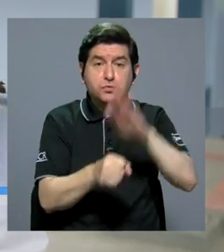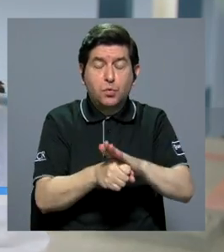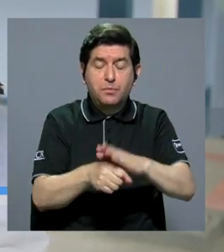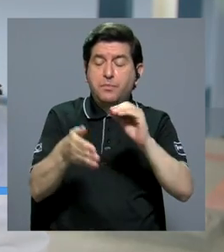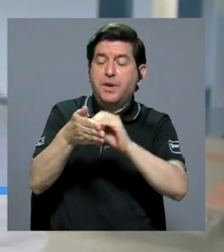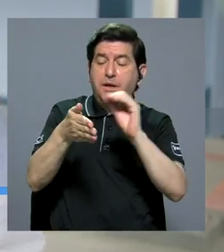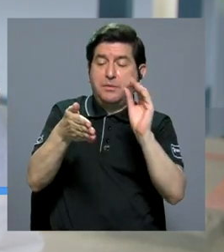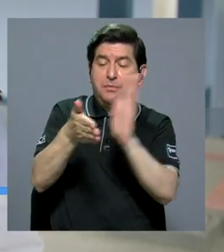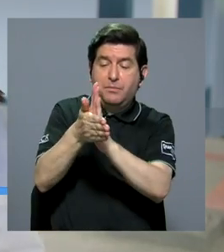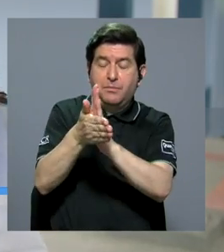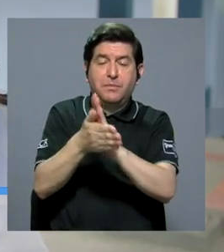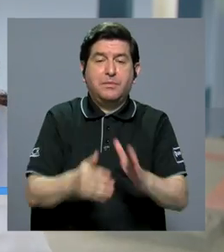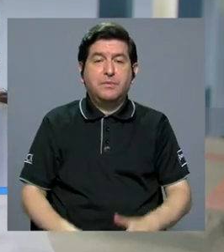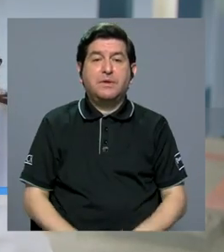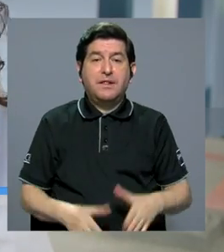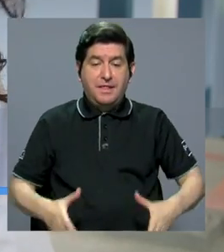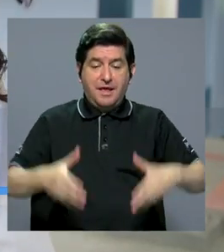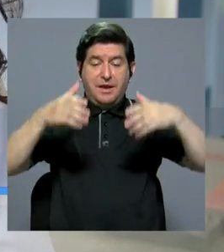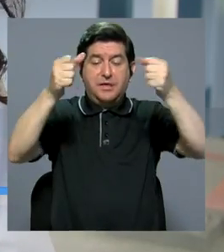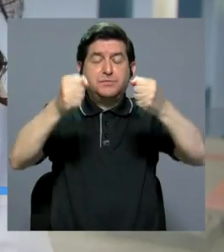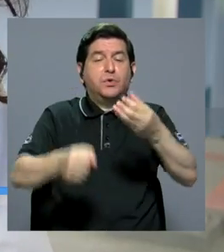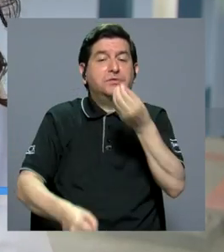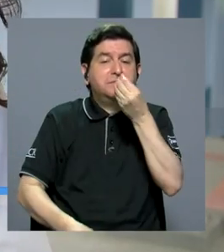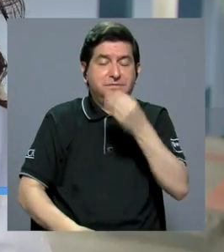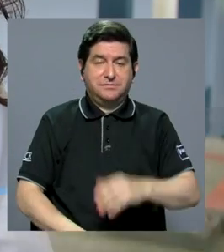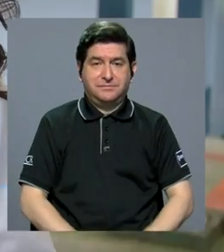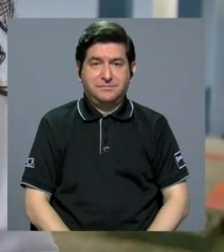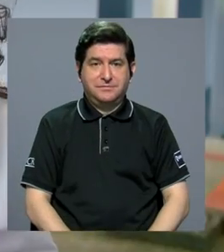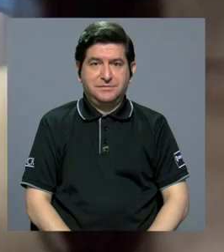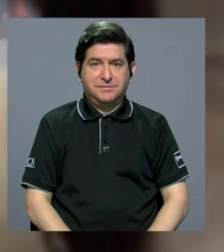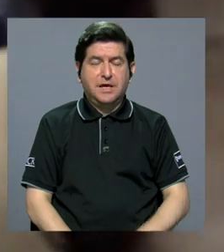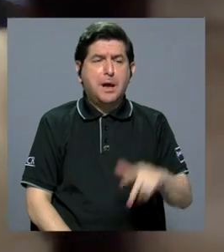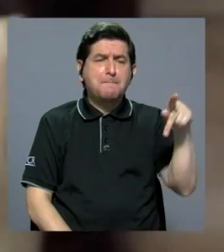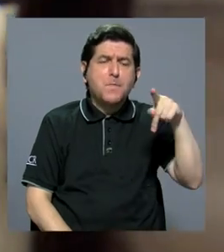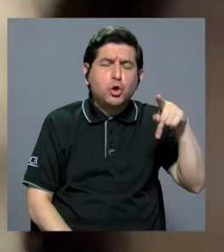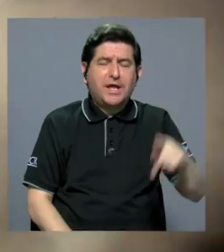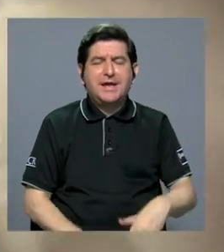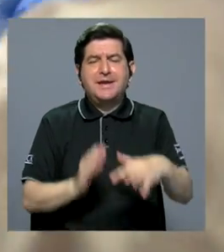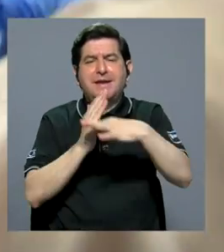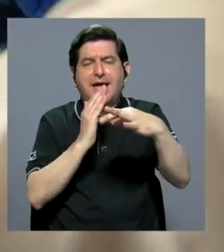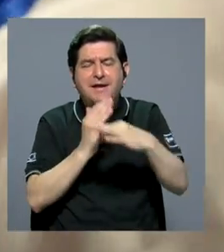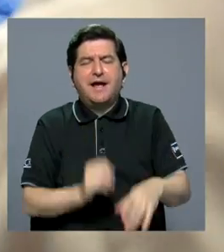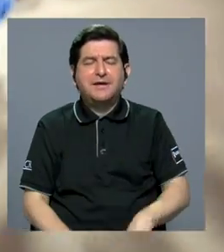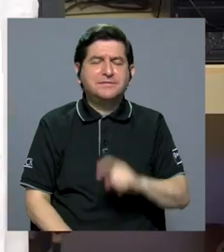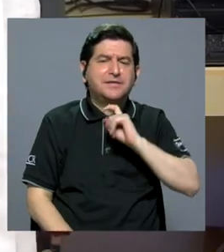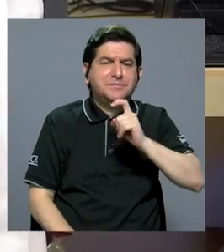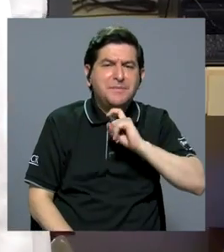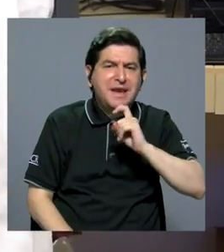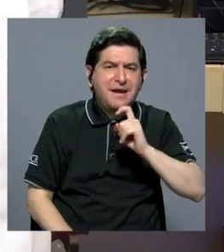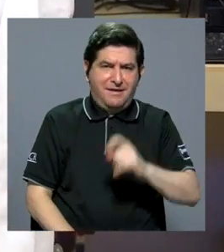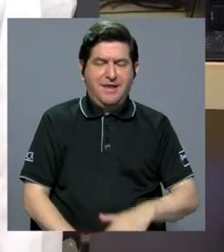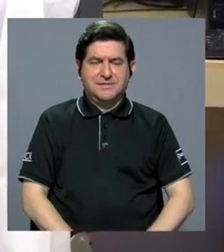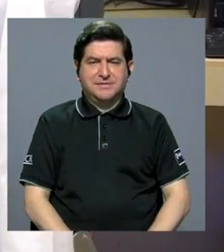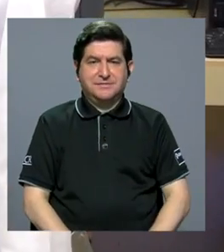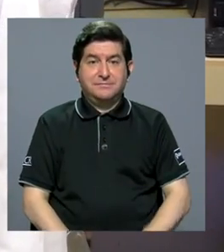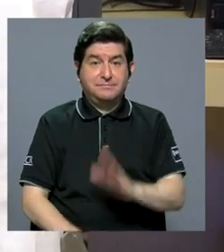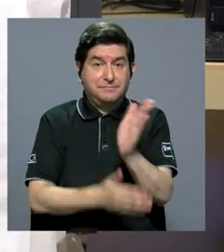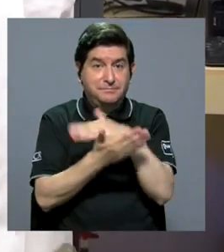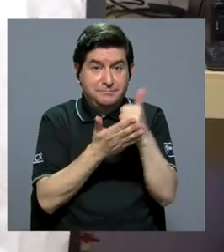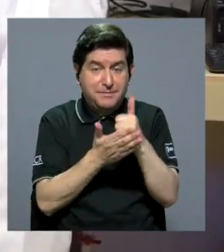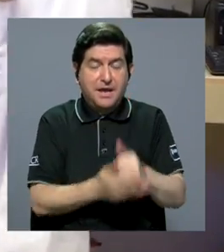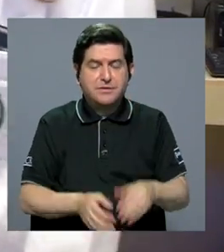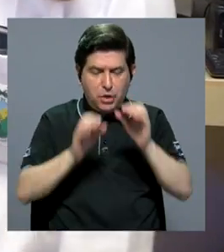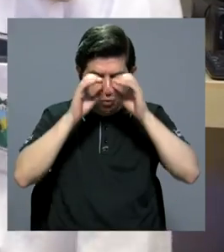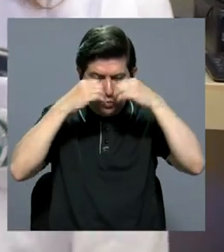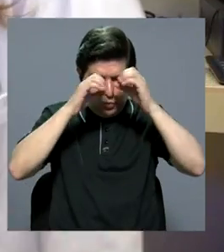cumplan con lo que está establecido en las etiquetas que vienen en las bolsas de los alimentos, en proteínas, en grasas, en minerales, y en la parte